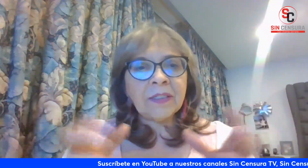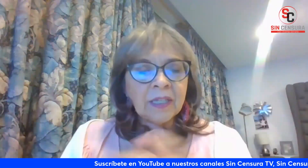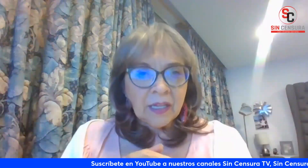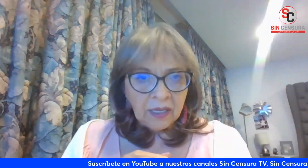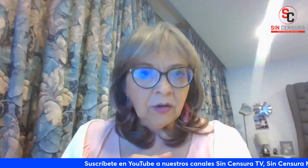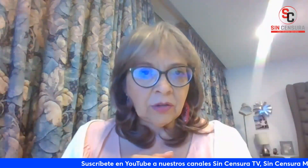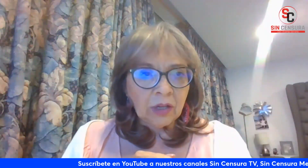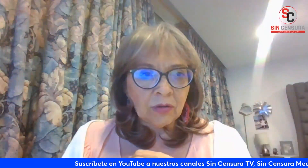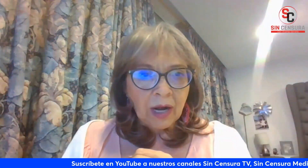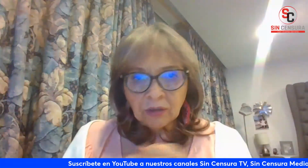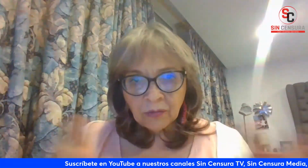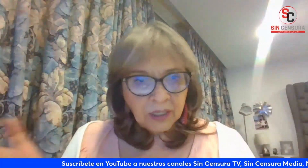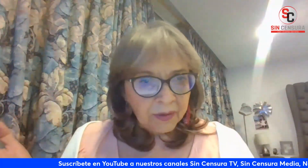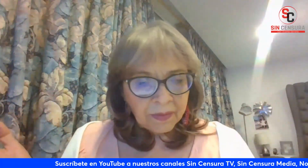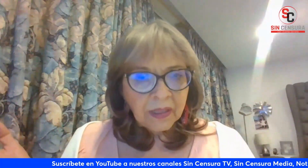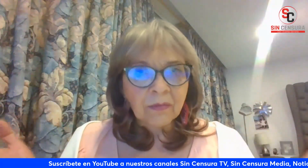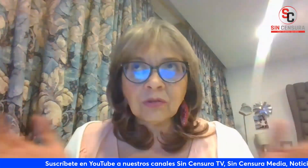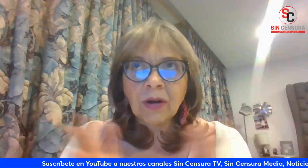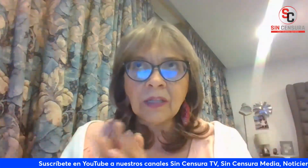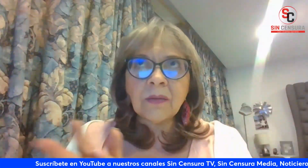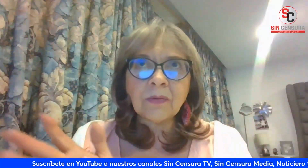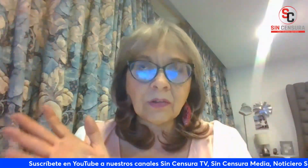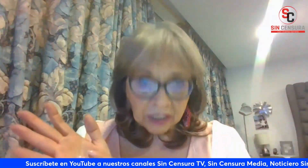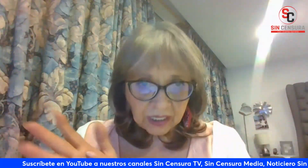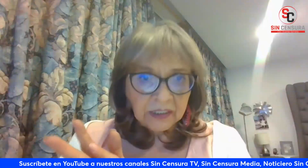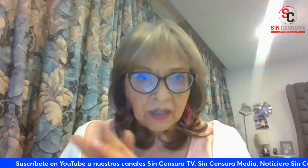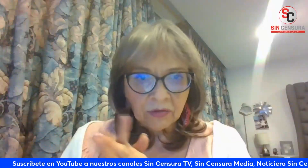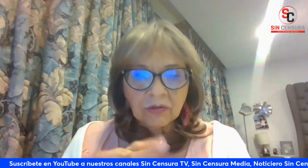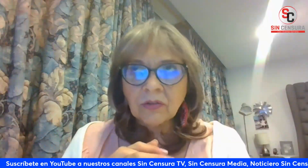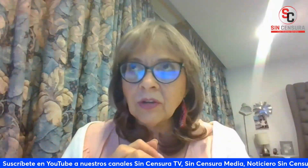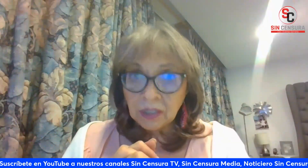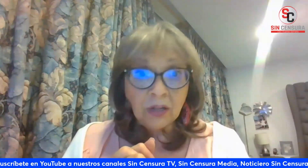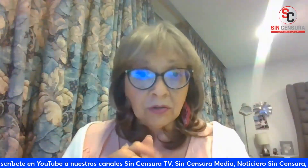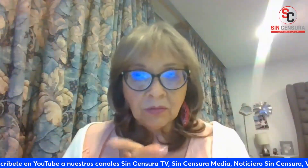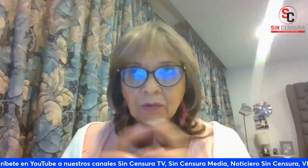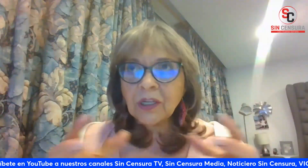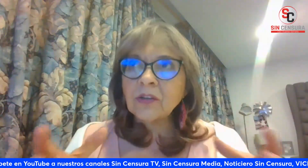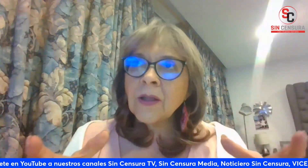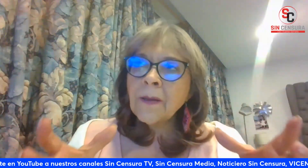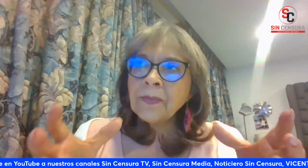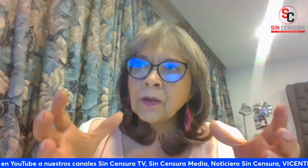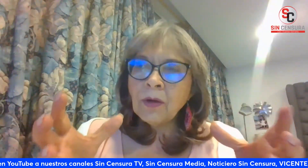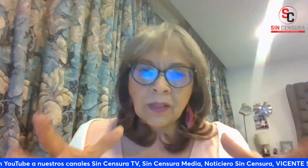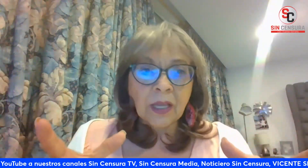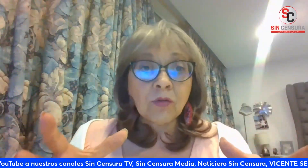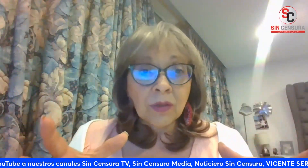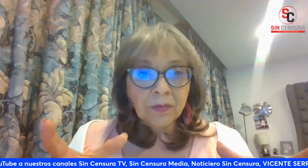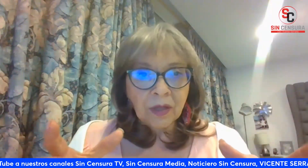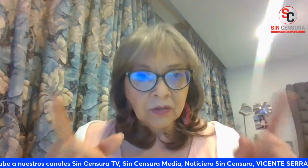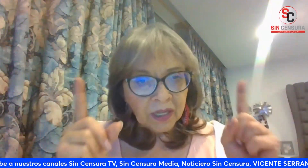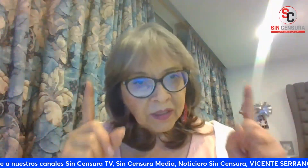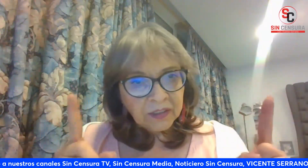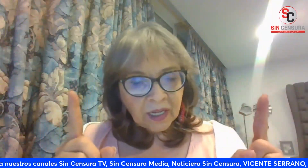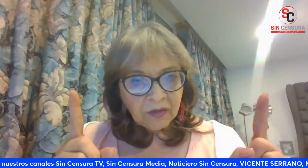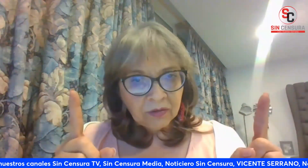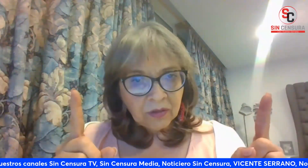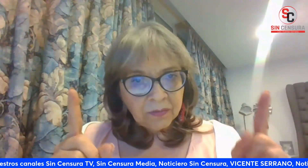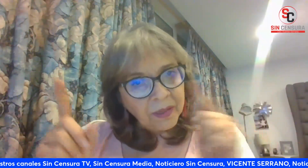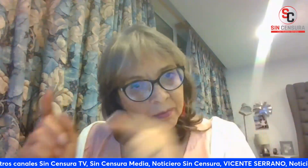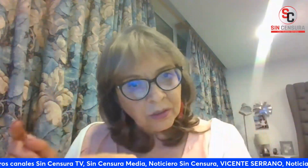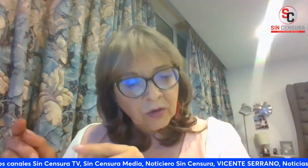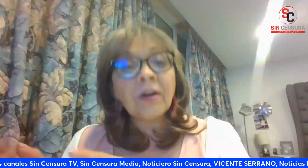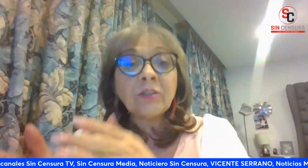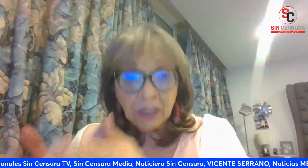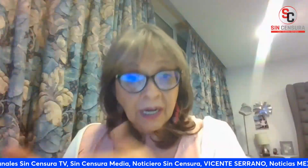de temas incluso electorales. Como saben, perdimos 40 diputados en 3 años, ¿no? Entre ellos yo, por cierto. 41 diputados en 3